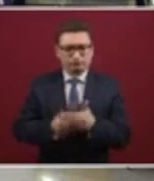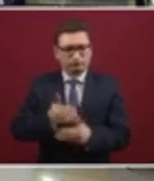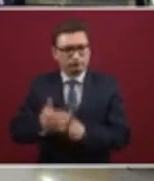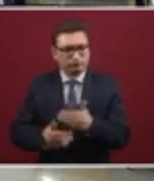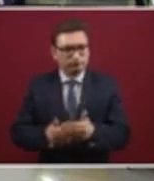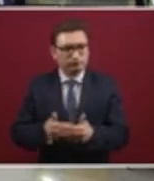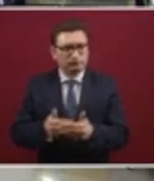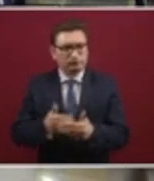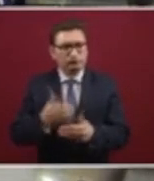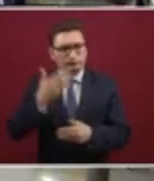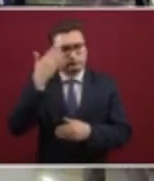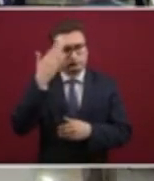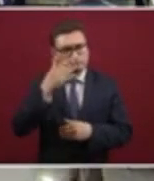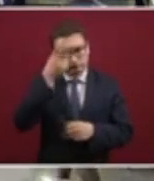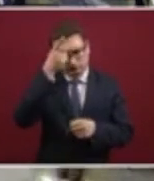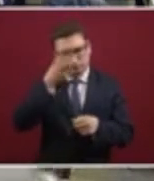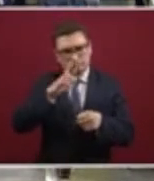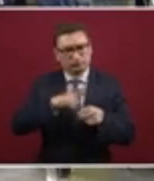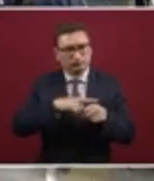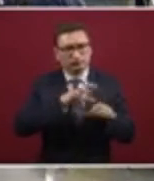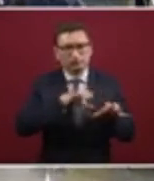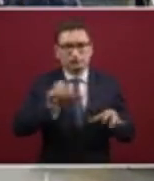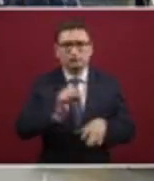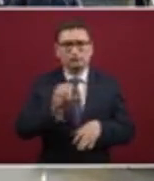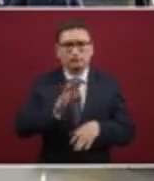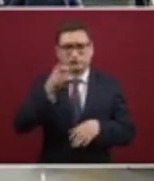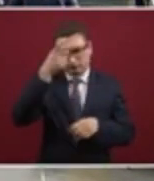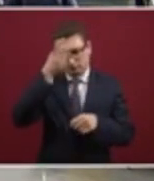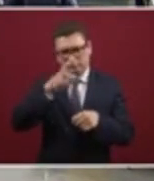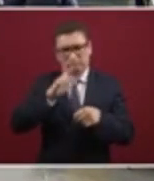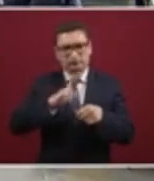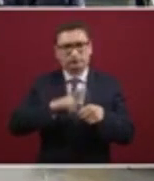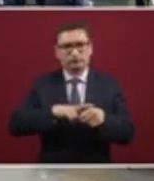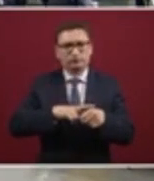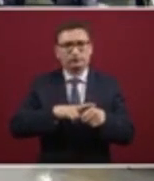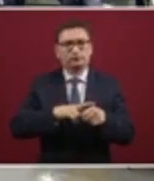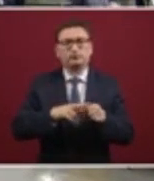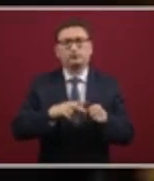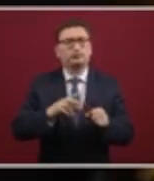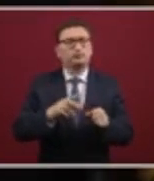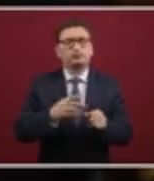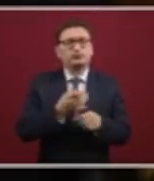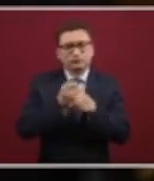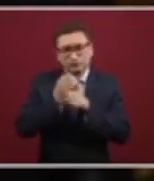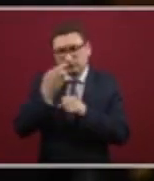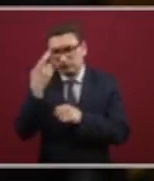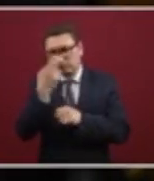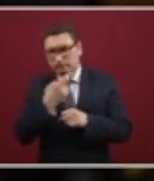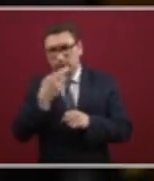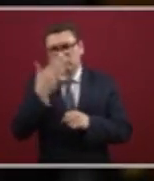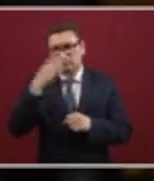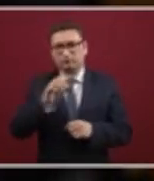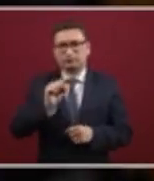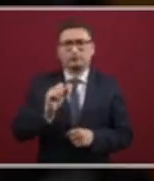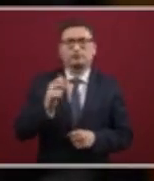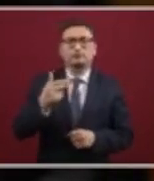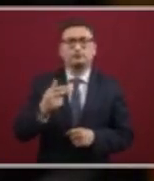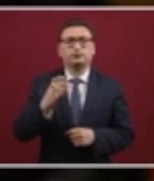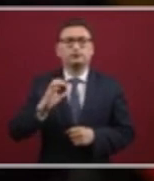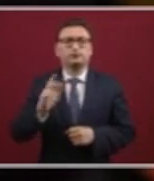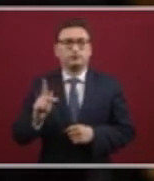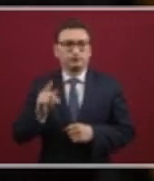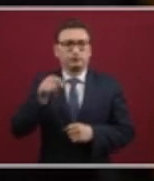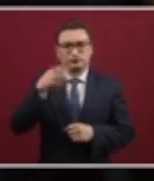de las direcciones y las subdirecciones alternas? Según datos de la Secretaría de Hacienda, en el gobierno del